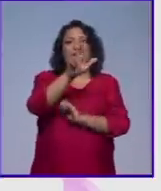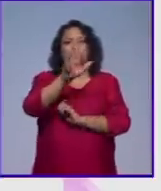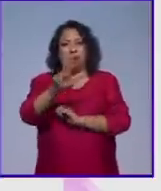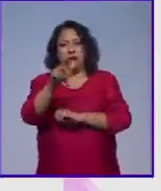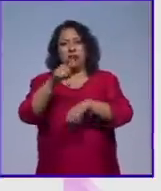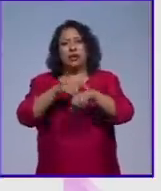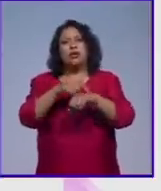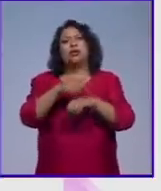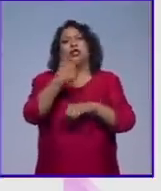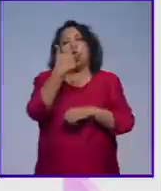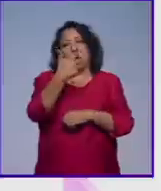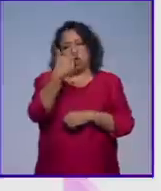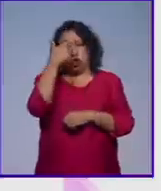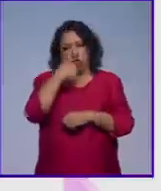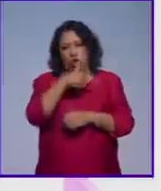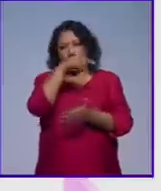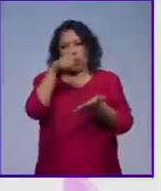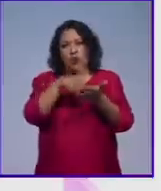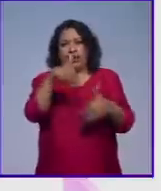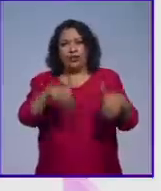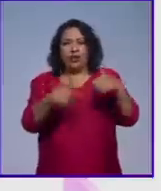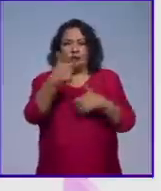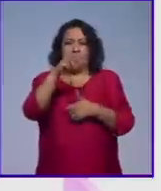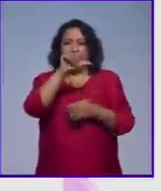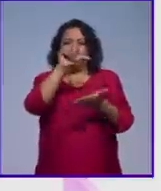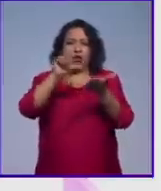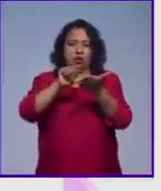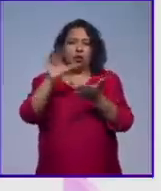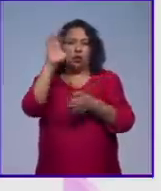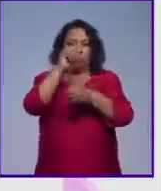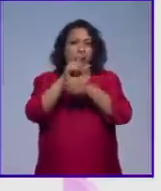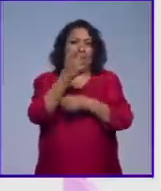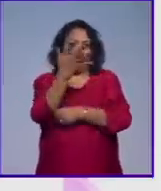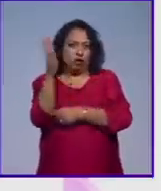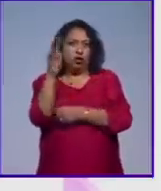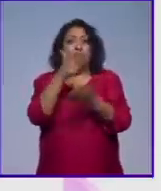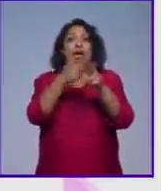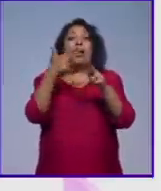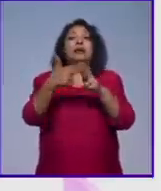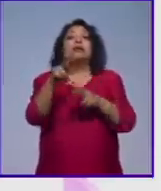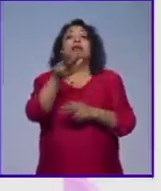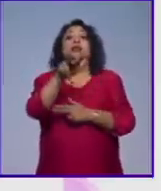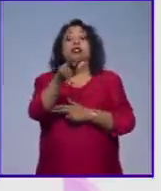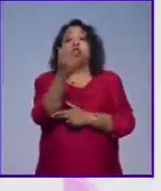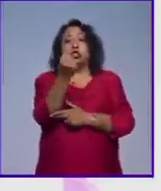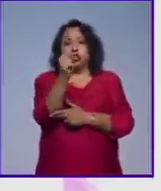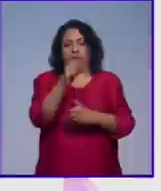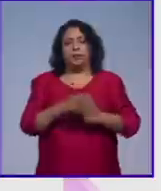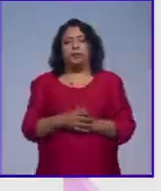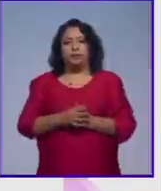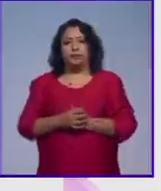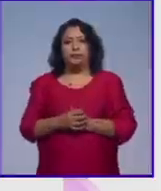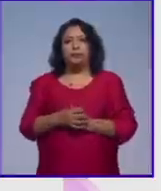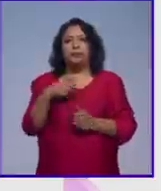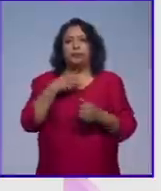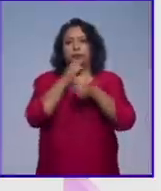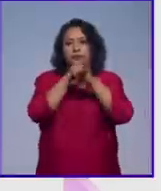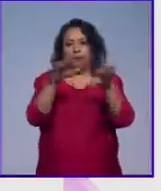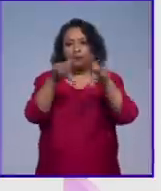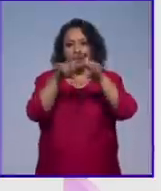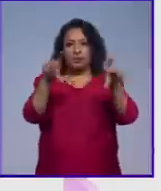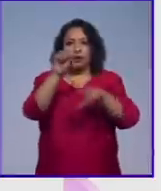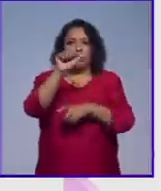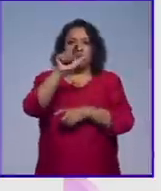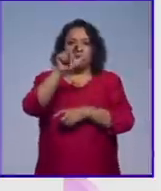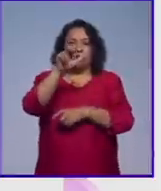a las 20 horas en el Teatro El Galeón, en el Centro Cultural del Bosque, hasta el 18 de septiembre. Con información y